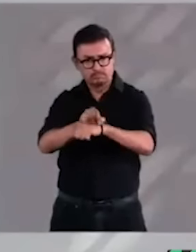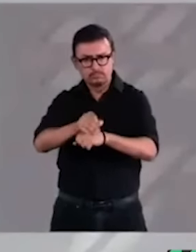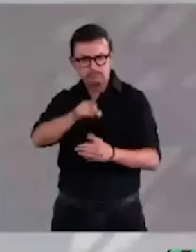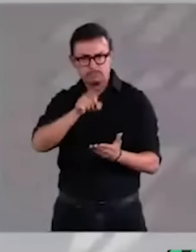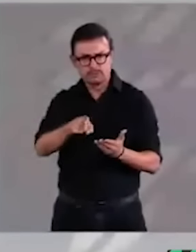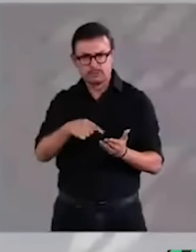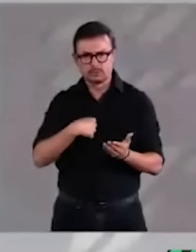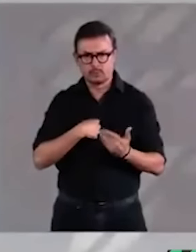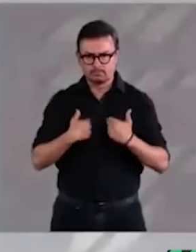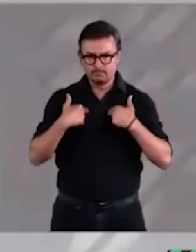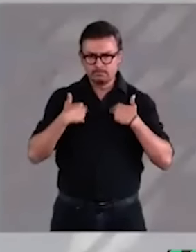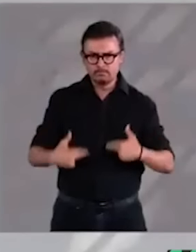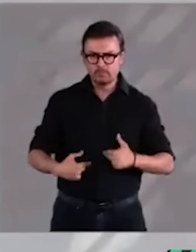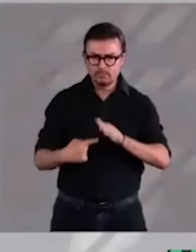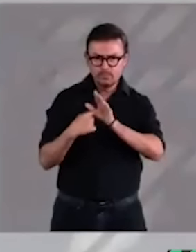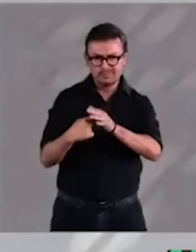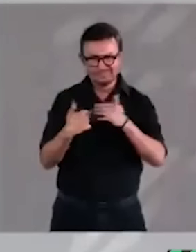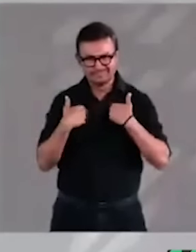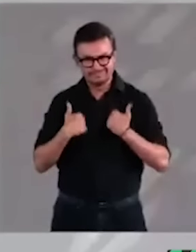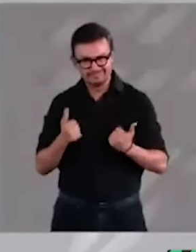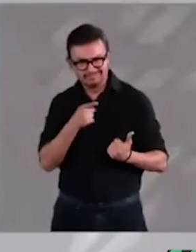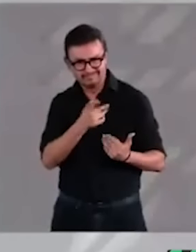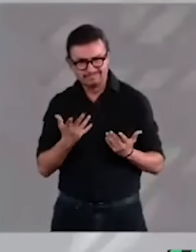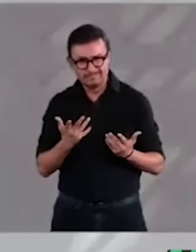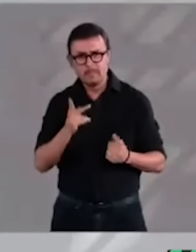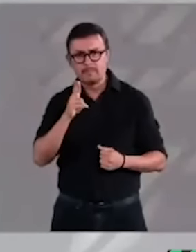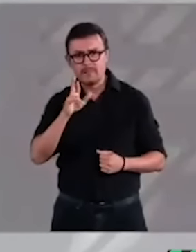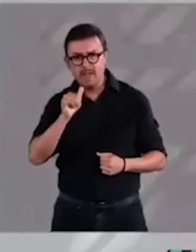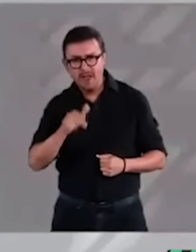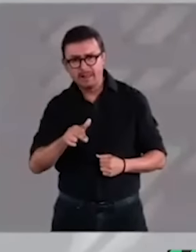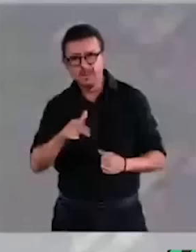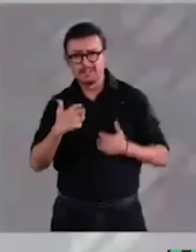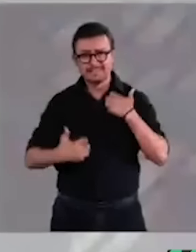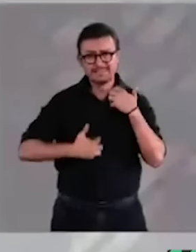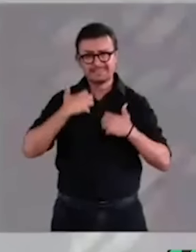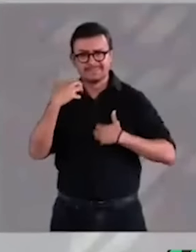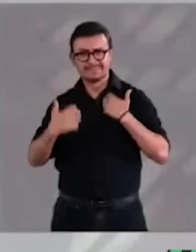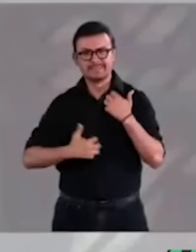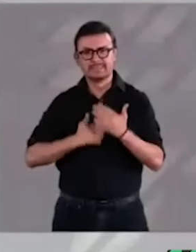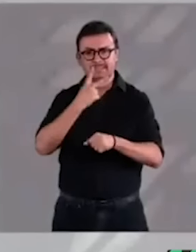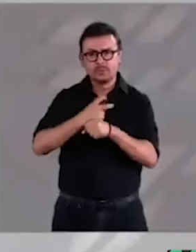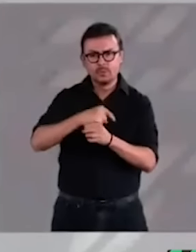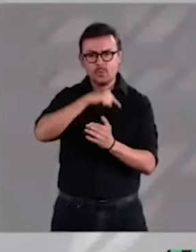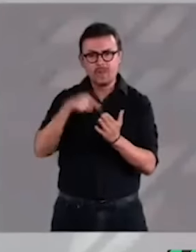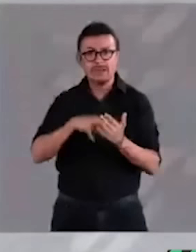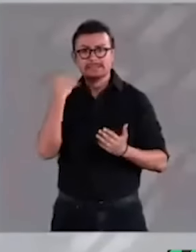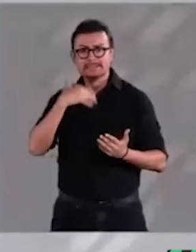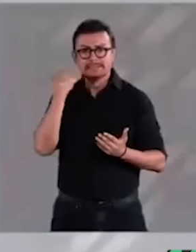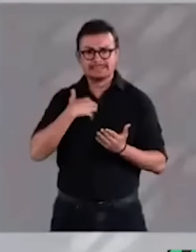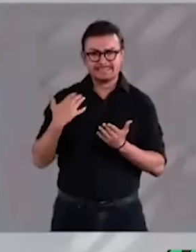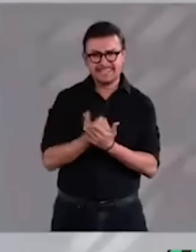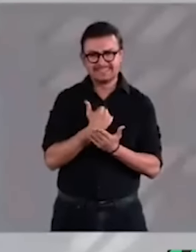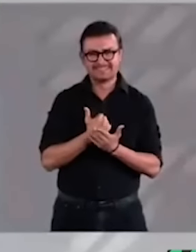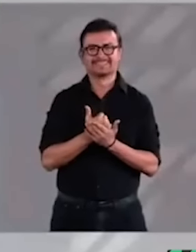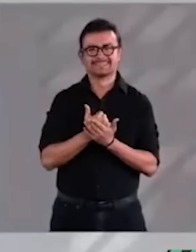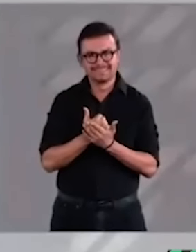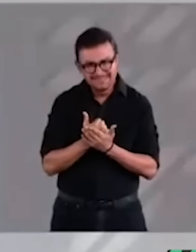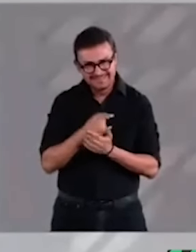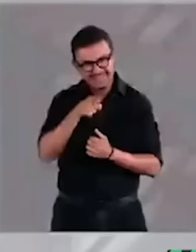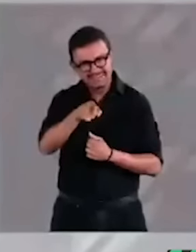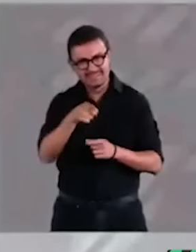calidad humana. Entiendo la desesperación del PRIAN. Va en un lejos segundo lugar, pero no comparto sus métodos. Por eso